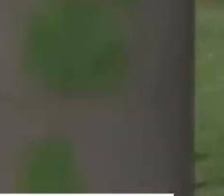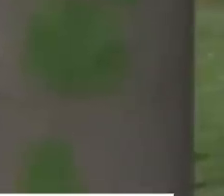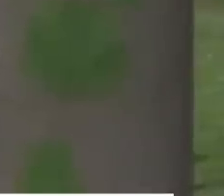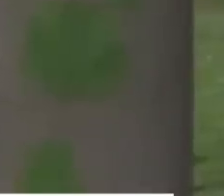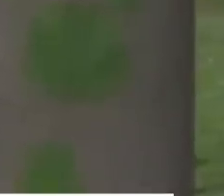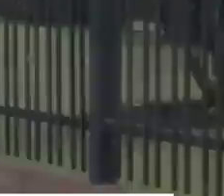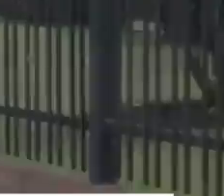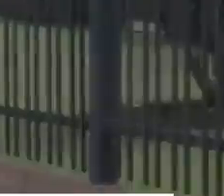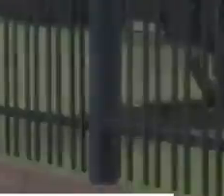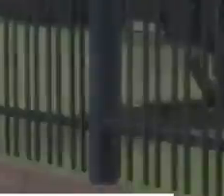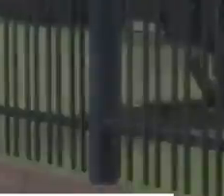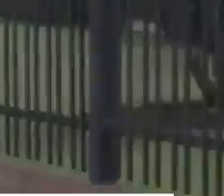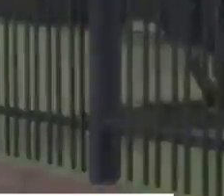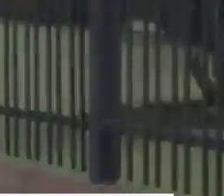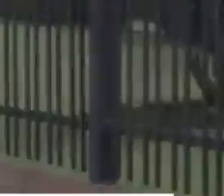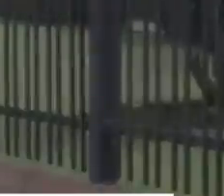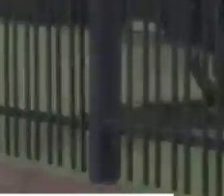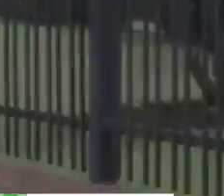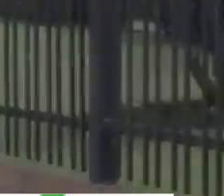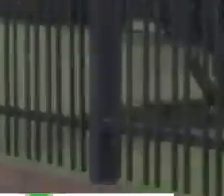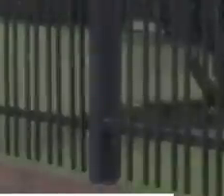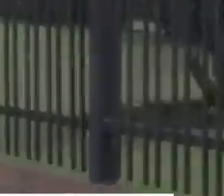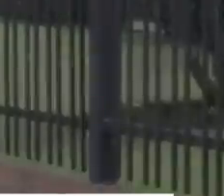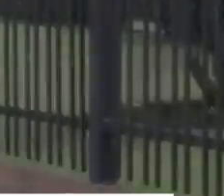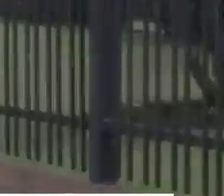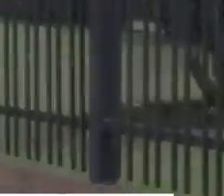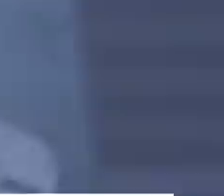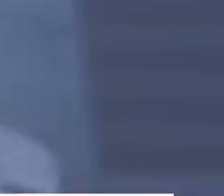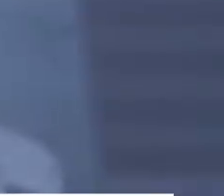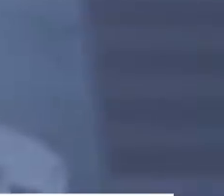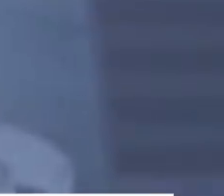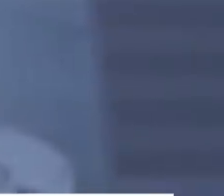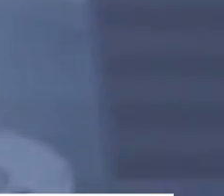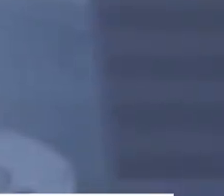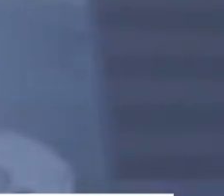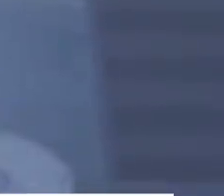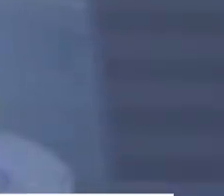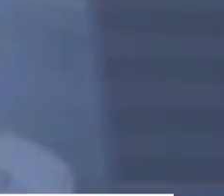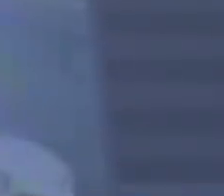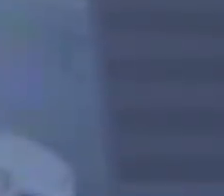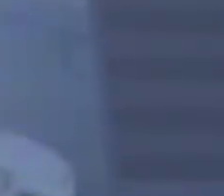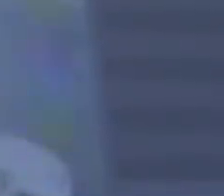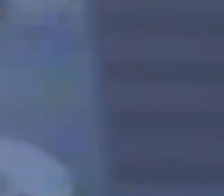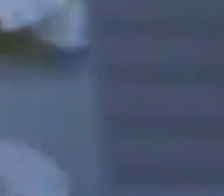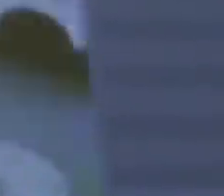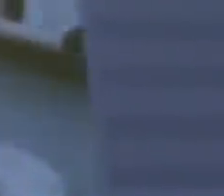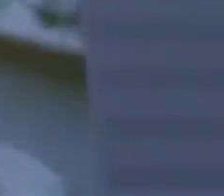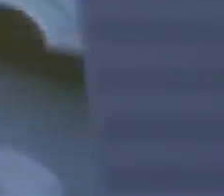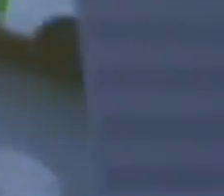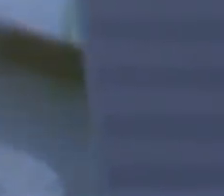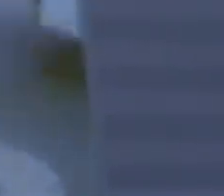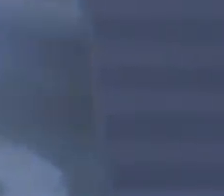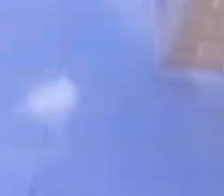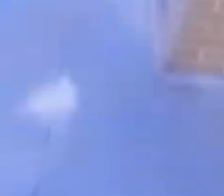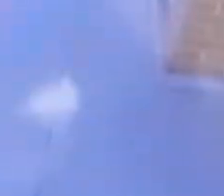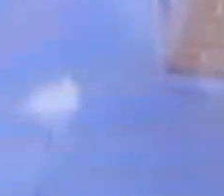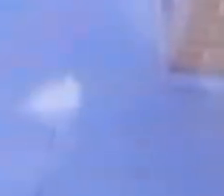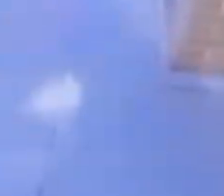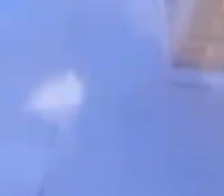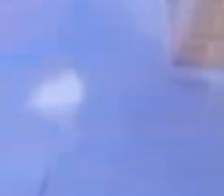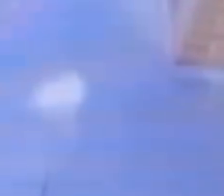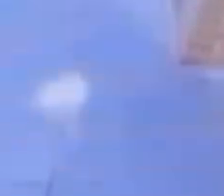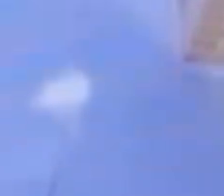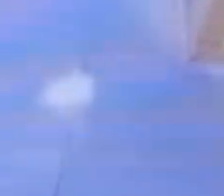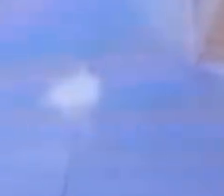este año. Vamos a implementar unas cámaras de reconocimiento facial. El mes de enero ha sido para los bogotanos una época en la que se cometen en promedio